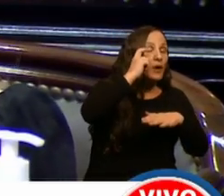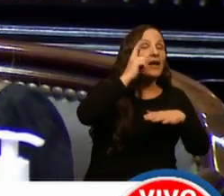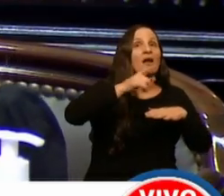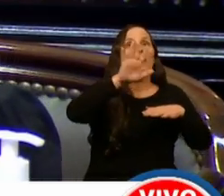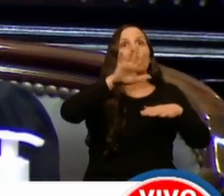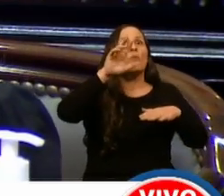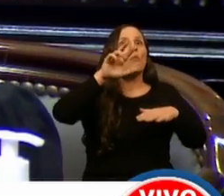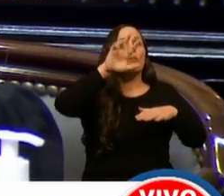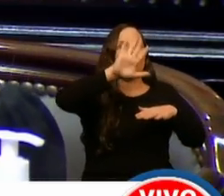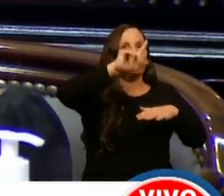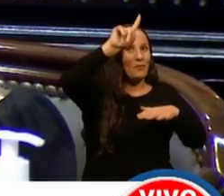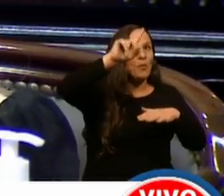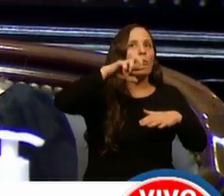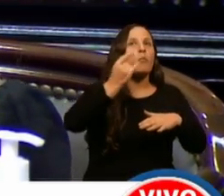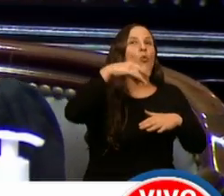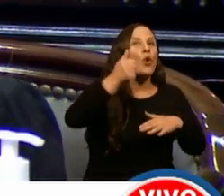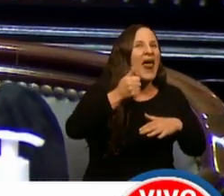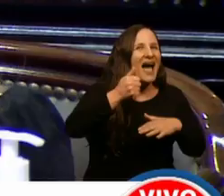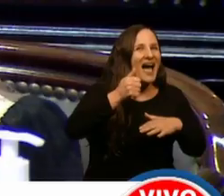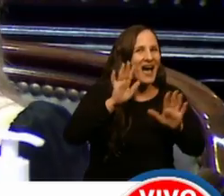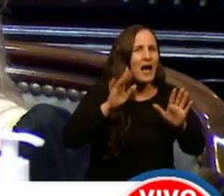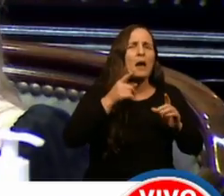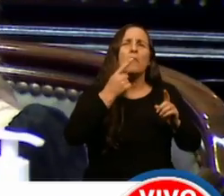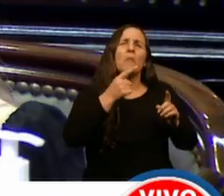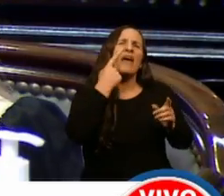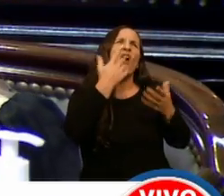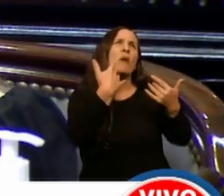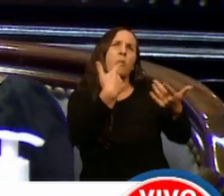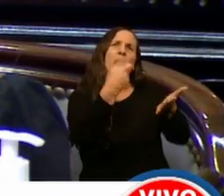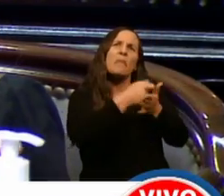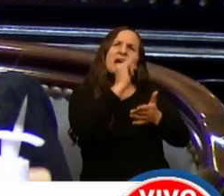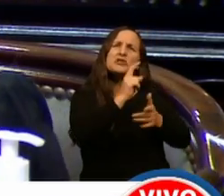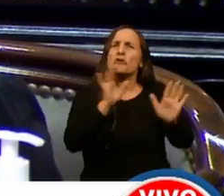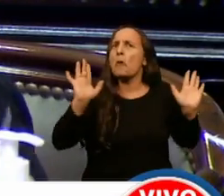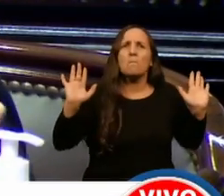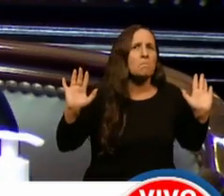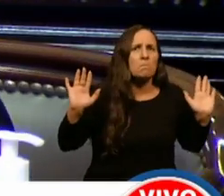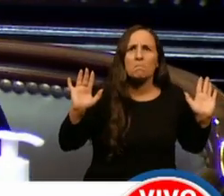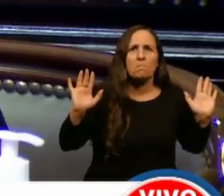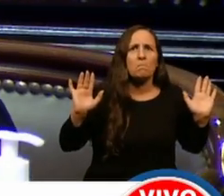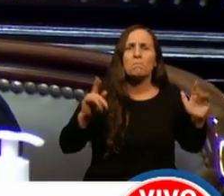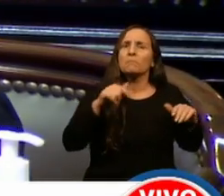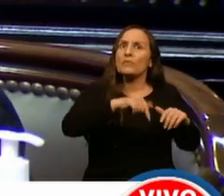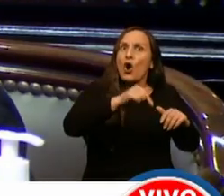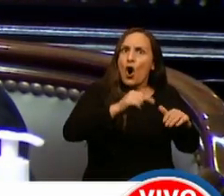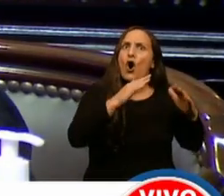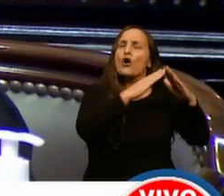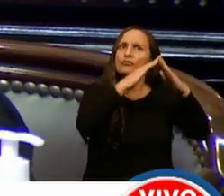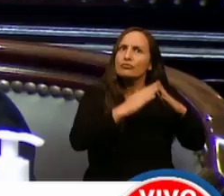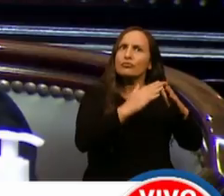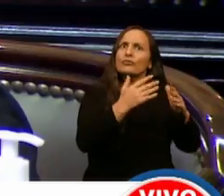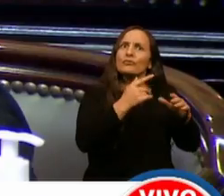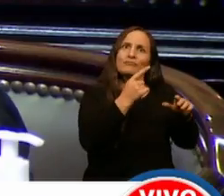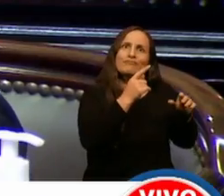con un criterio territorial es decir sin distinguir capacidad de pago es decir los beneficiarios actuales de ese fideicomiso